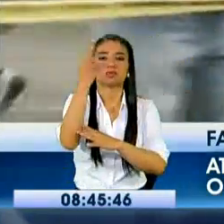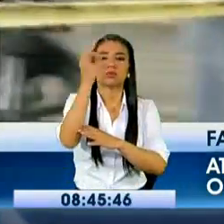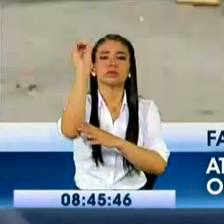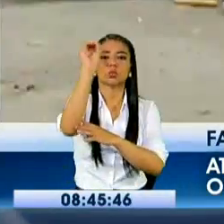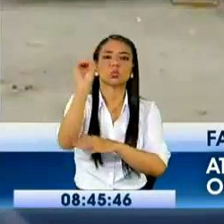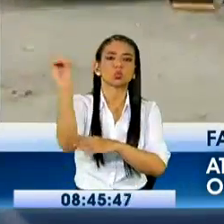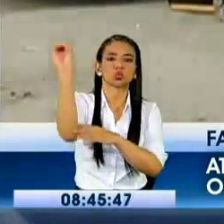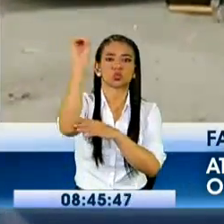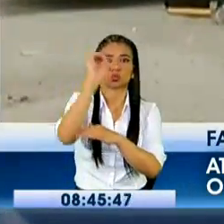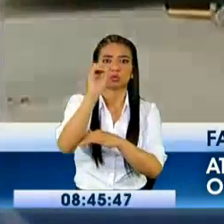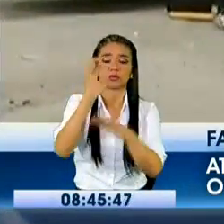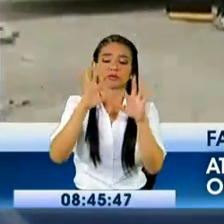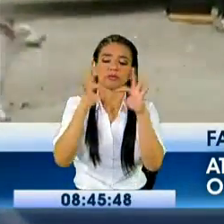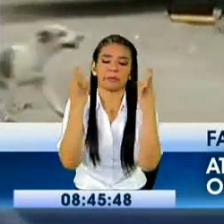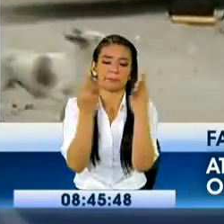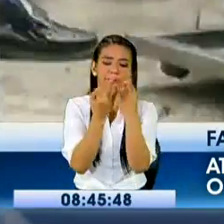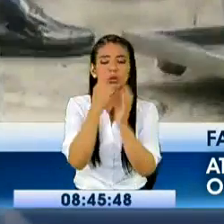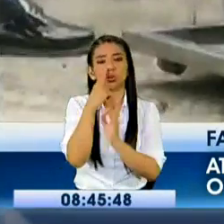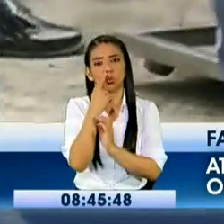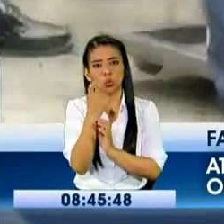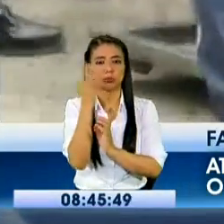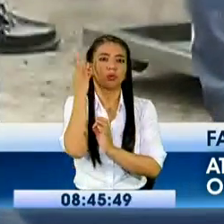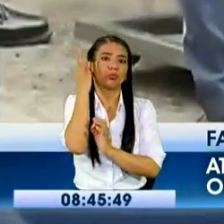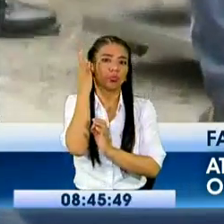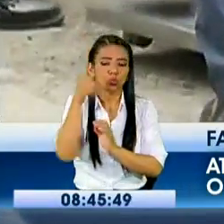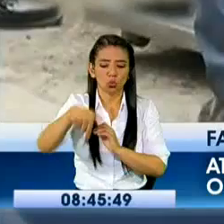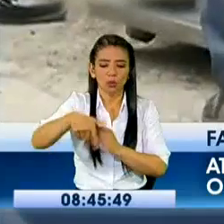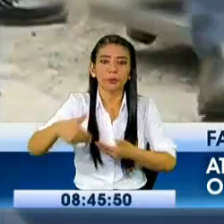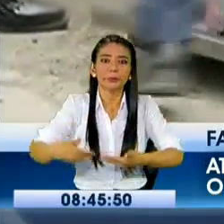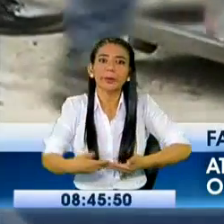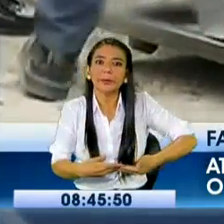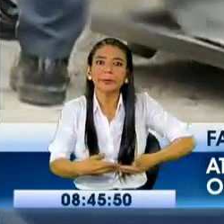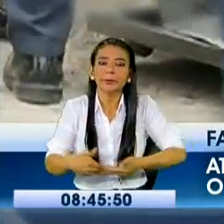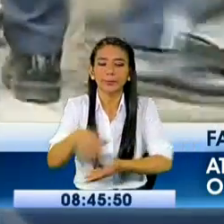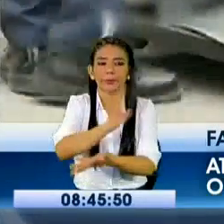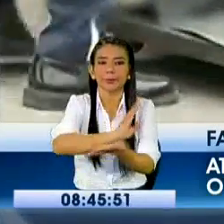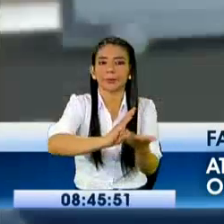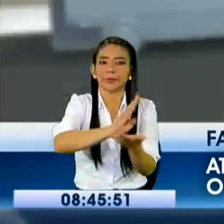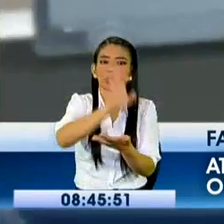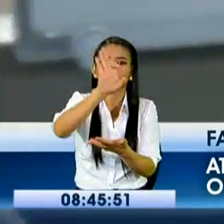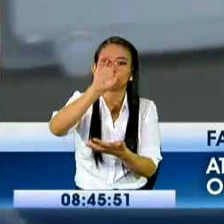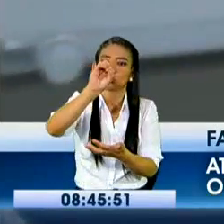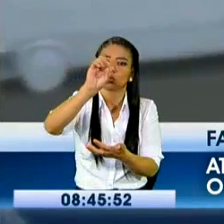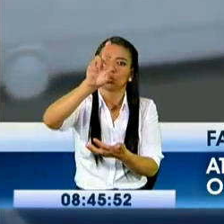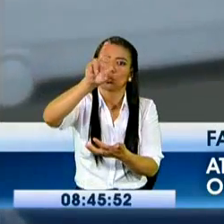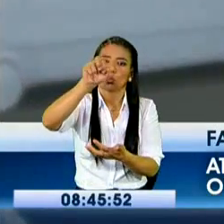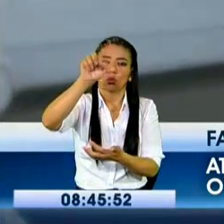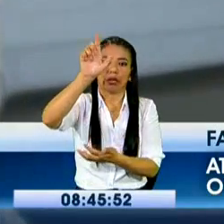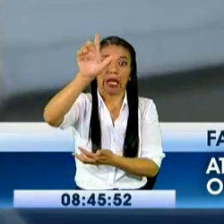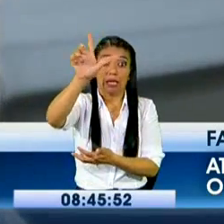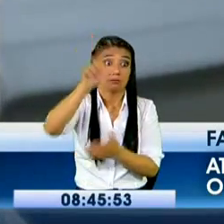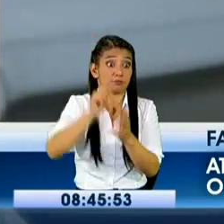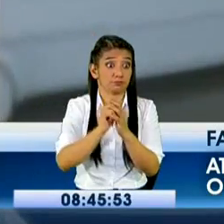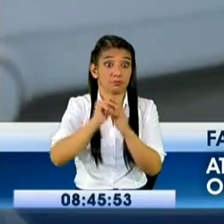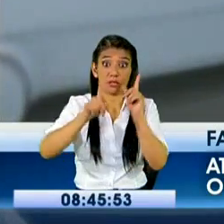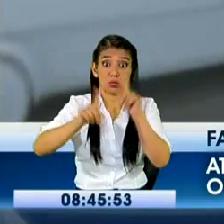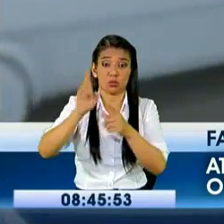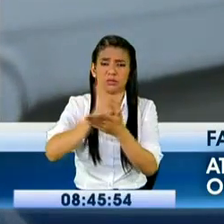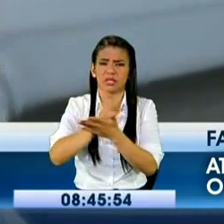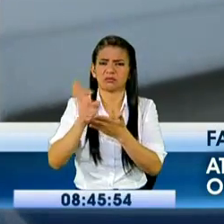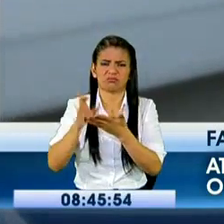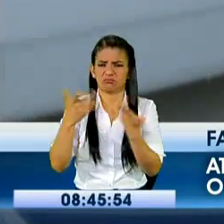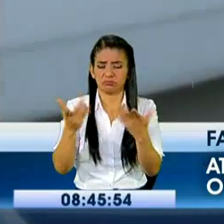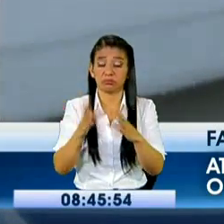La familia se encontraba en esta calle de la segunda etapa de la cooperativa Sergio Toral, cuando de pronto, según testigos, un